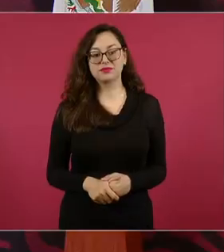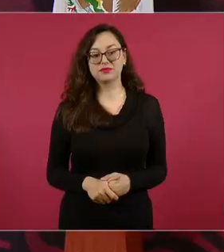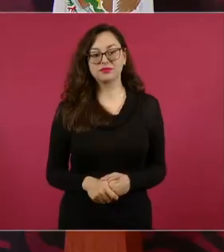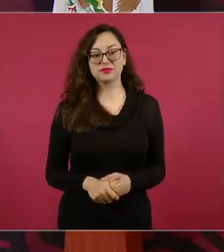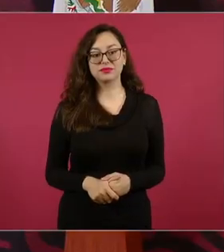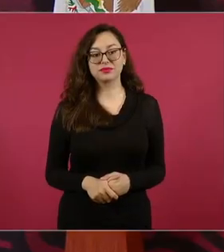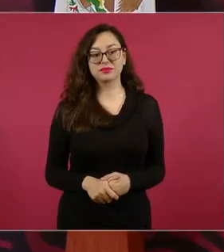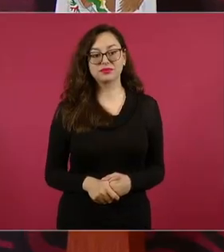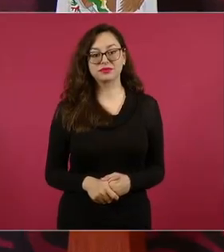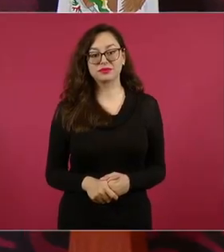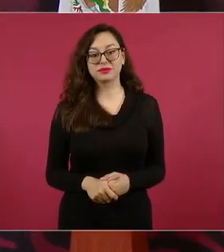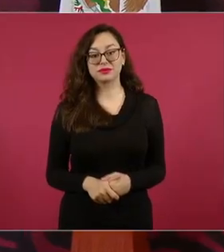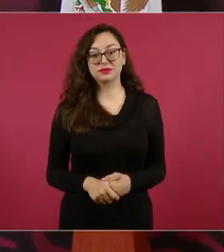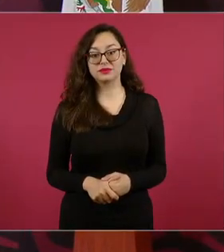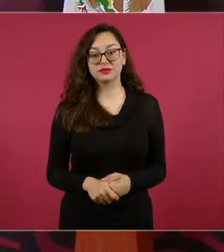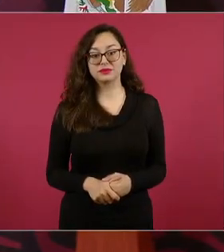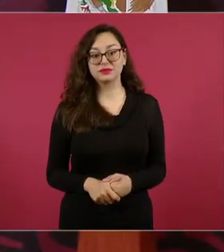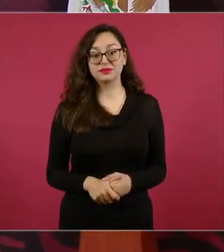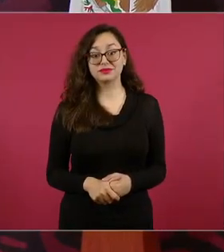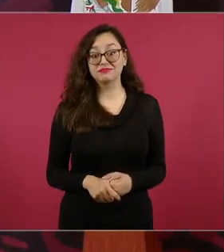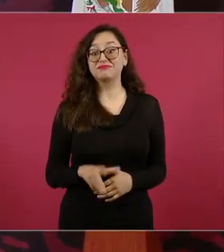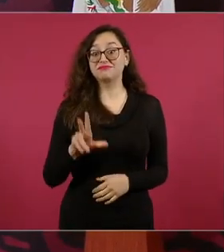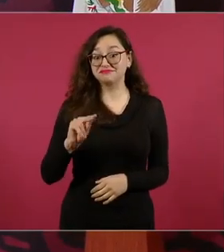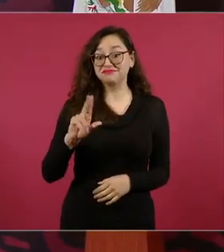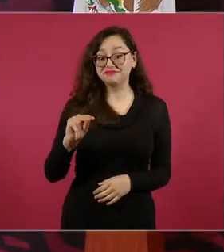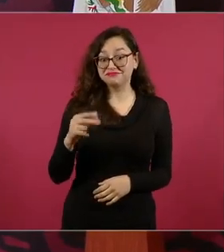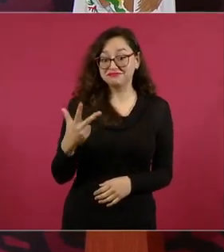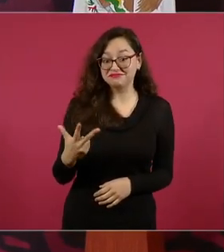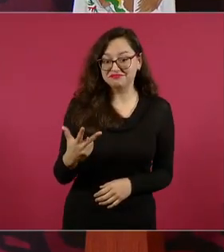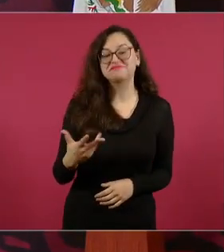¿Eh? Es del 88, sí.